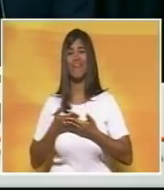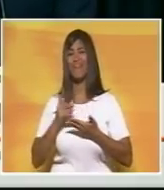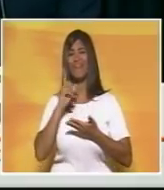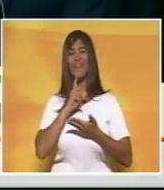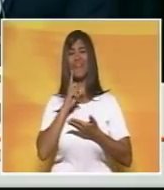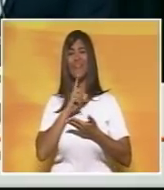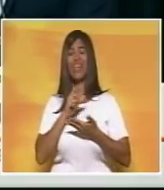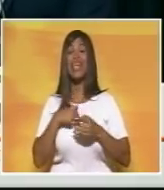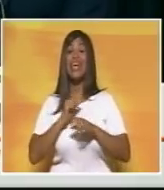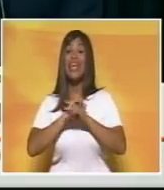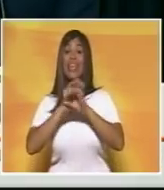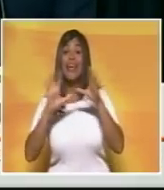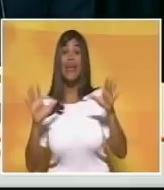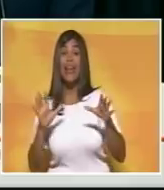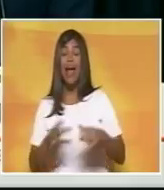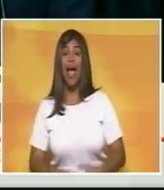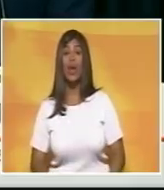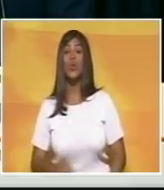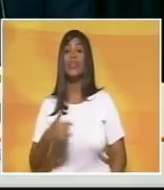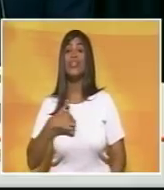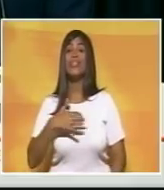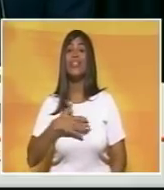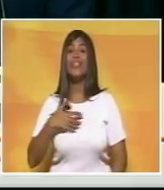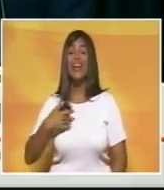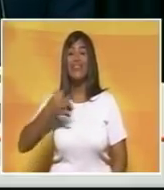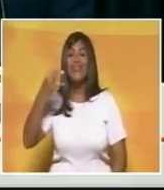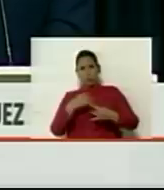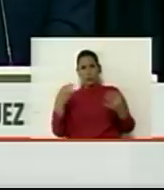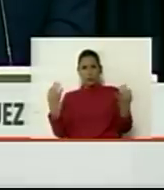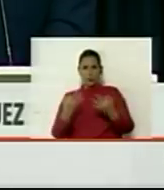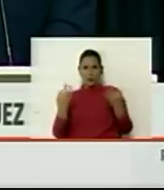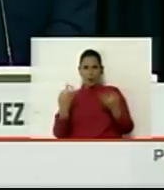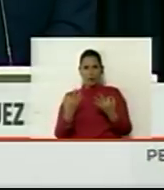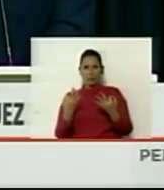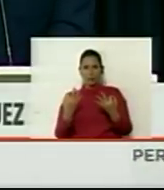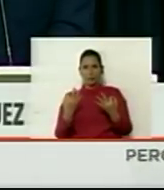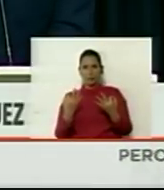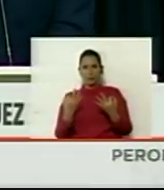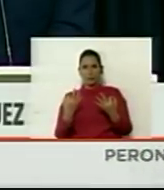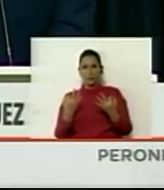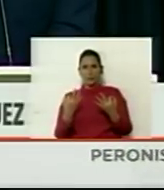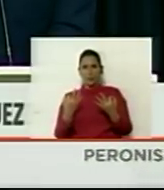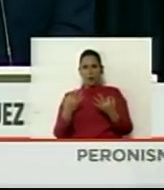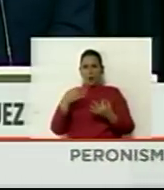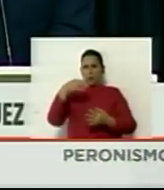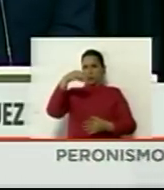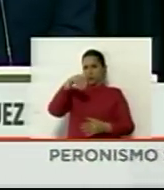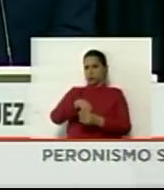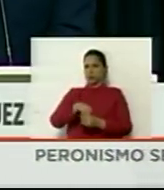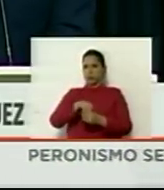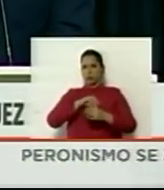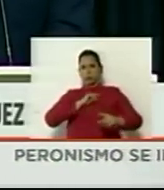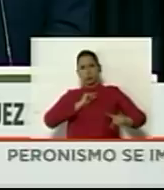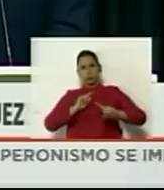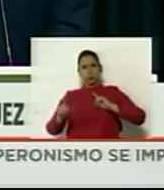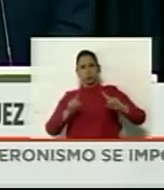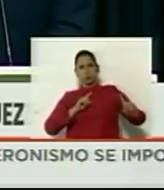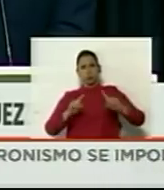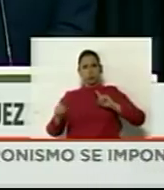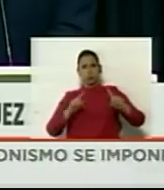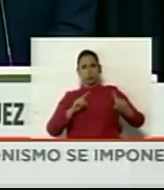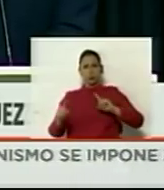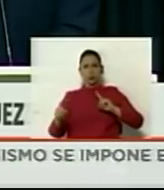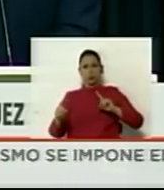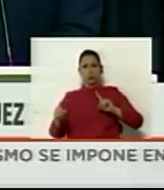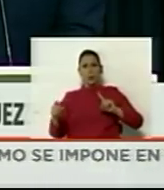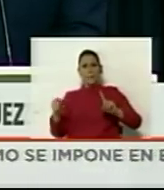Queda perfectamente claro que la intención real era invadir acciones de violentar